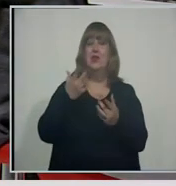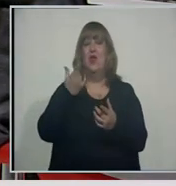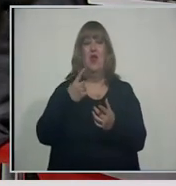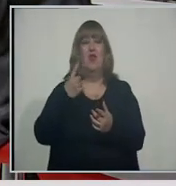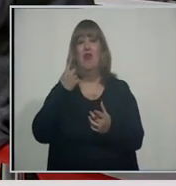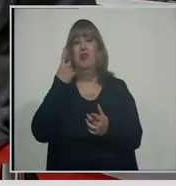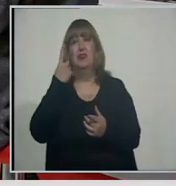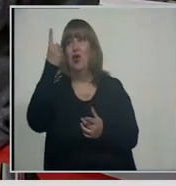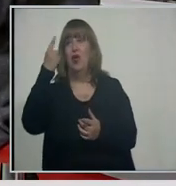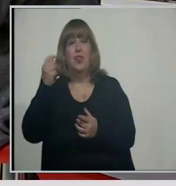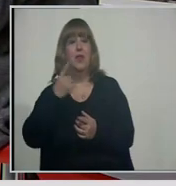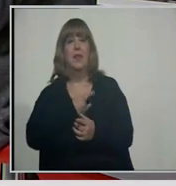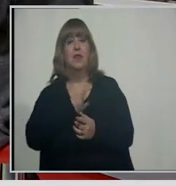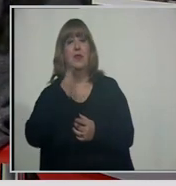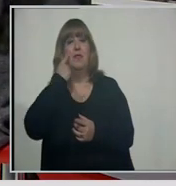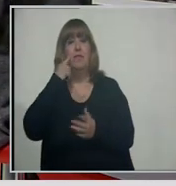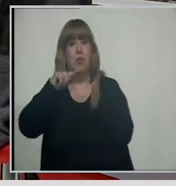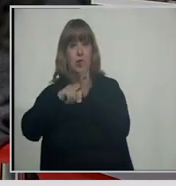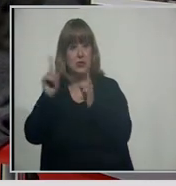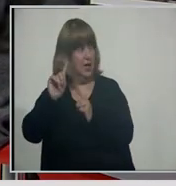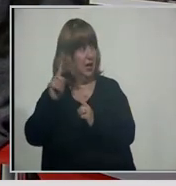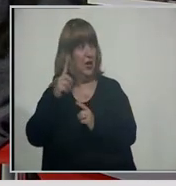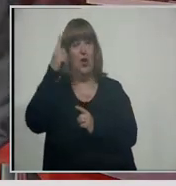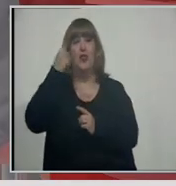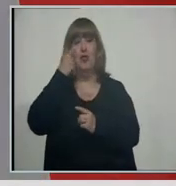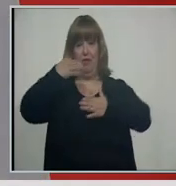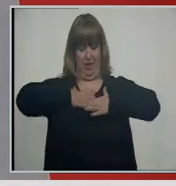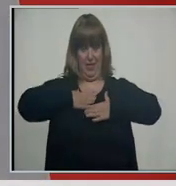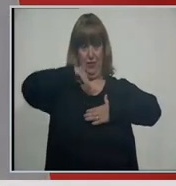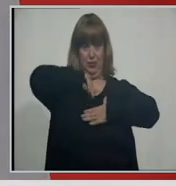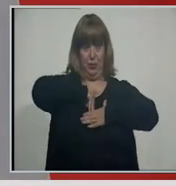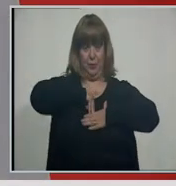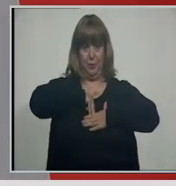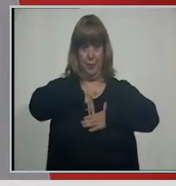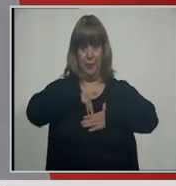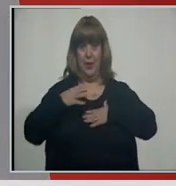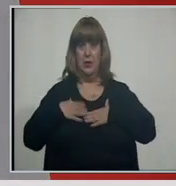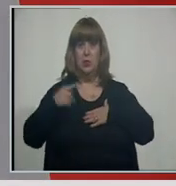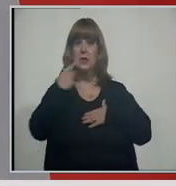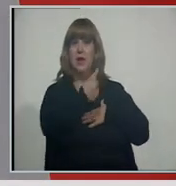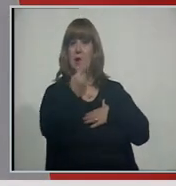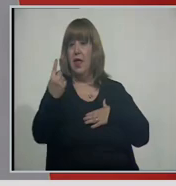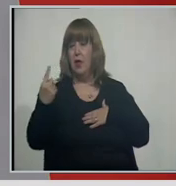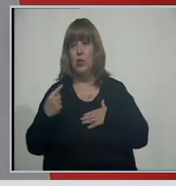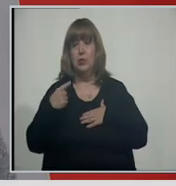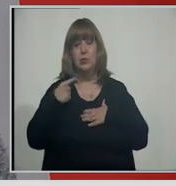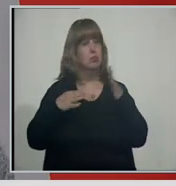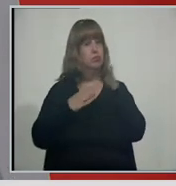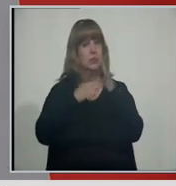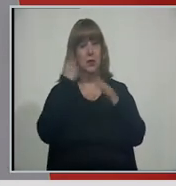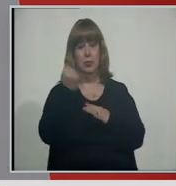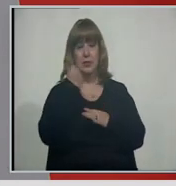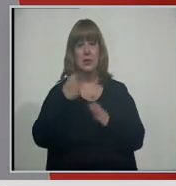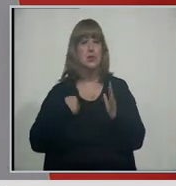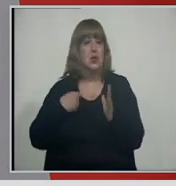el cervantes miguel y potencia donde yo me siento en la cabeza de la mesa ustedes son su cabecera de la mesa yo hablo de